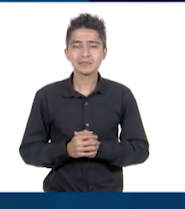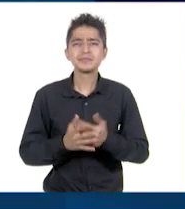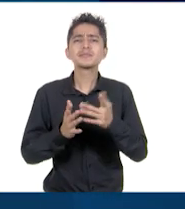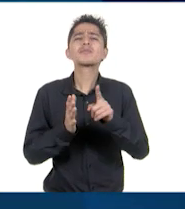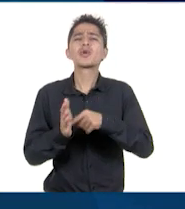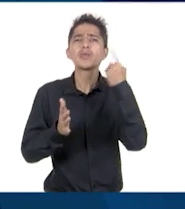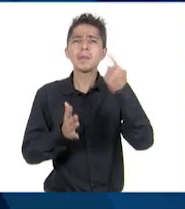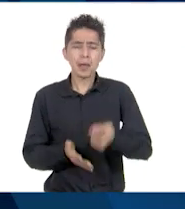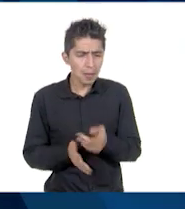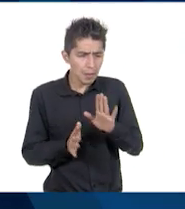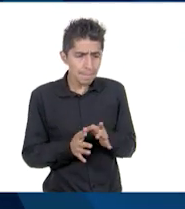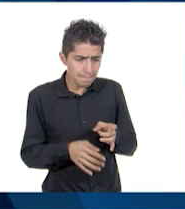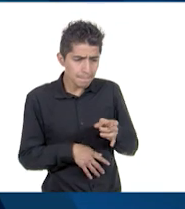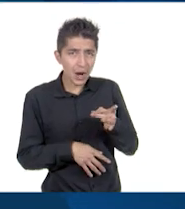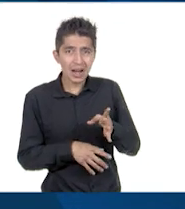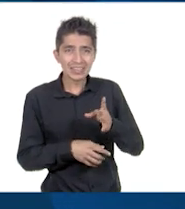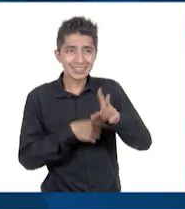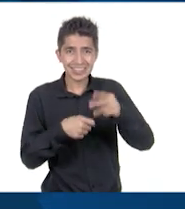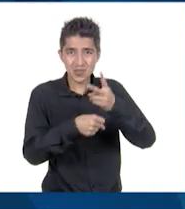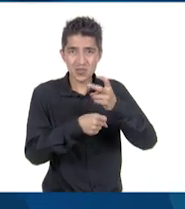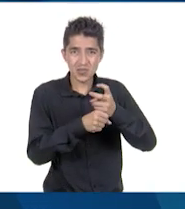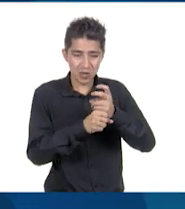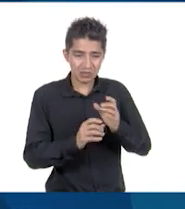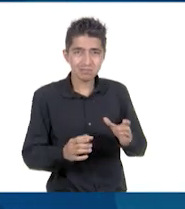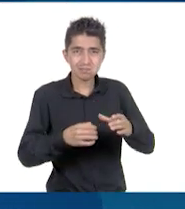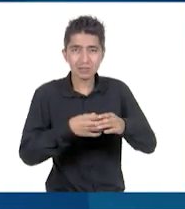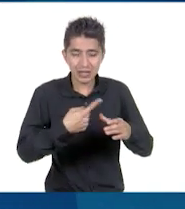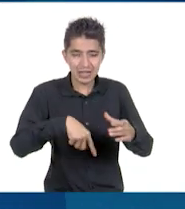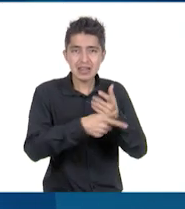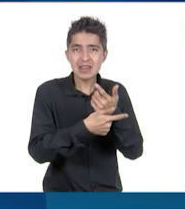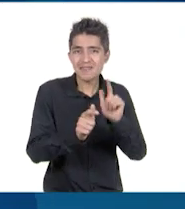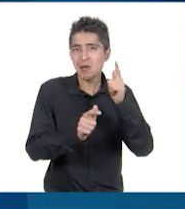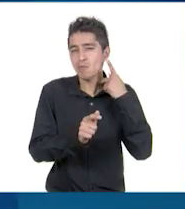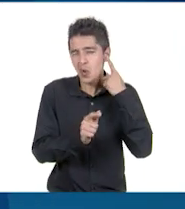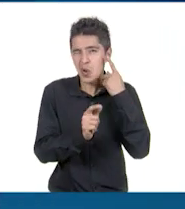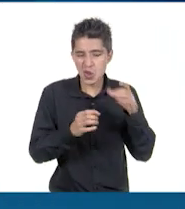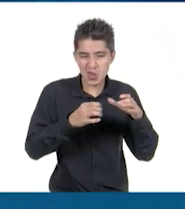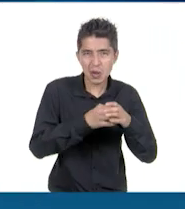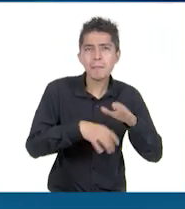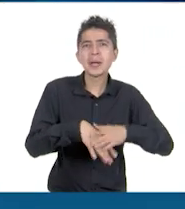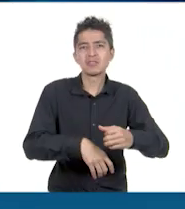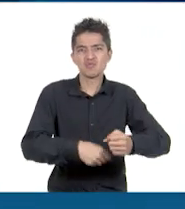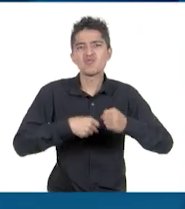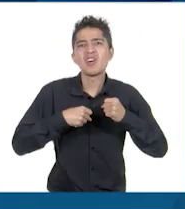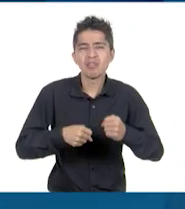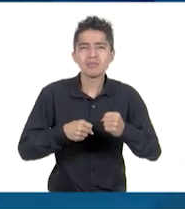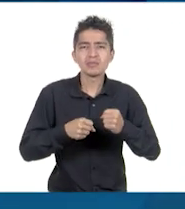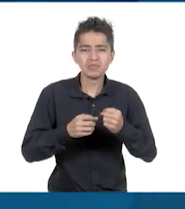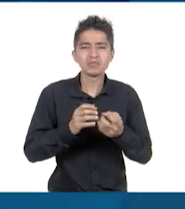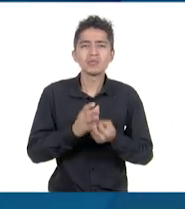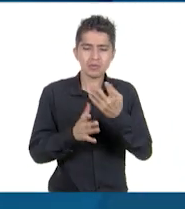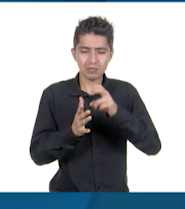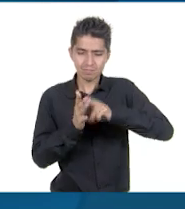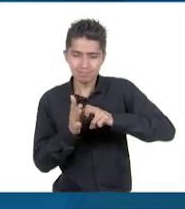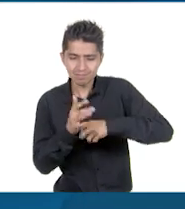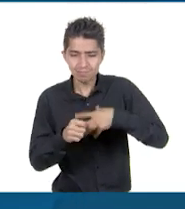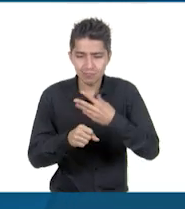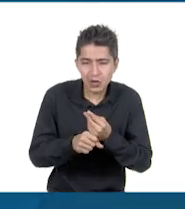Una vez derrotado el Segundo Imperio Mexicano, el poder de los liberales resultó fortalecido y comenzó la restauración de la